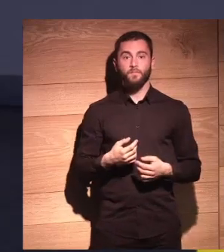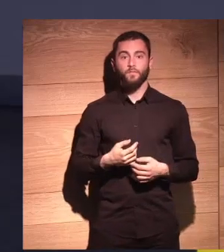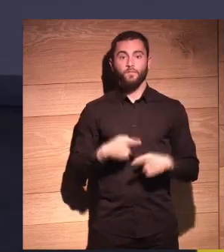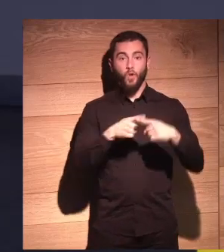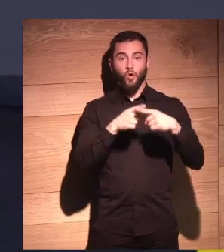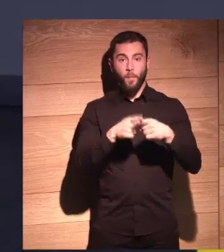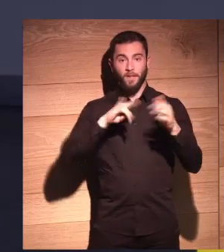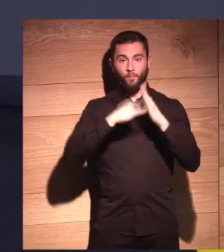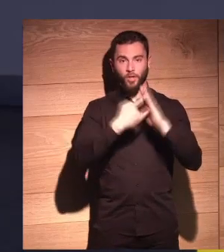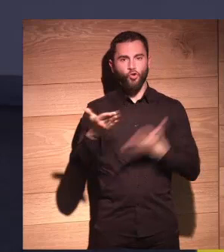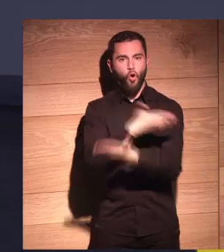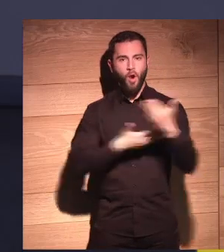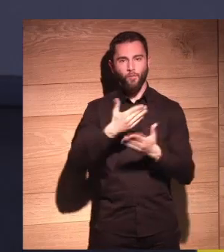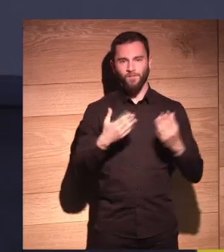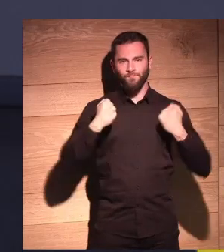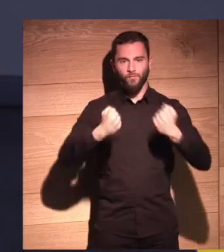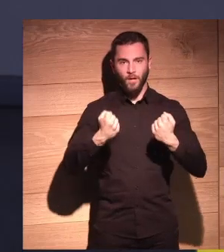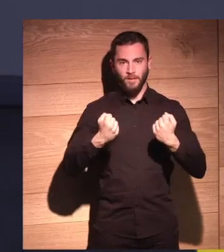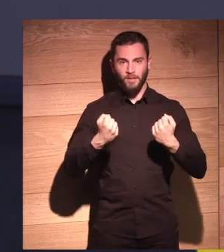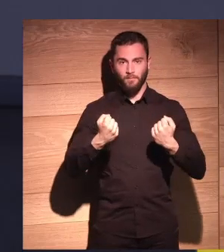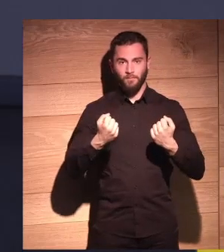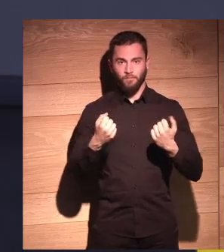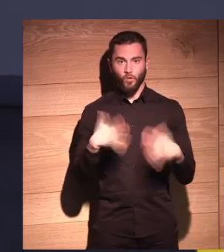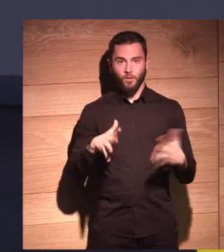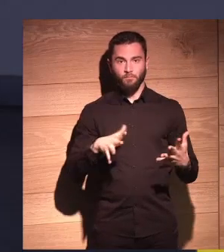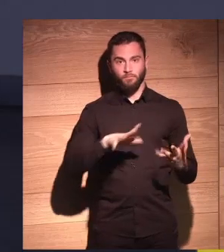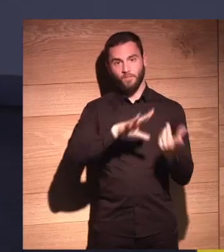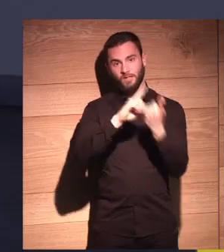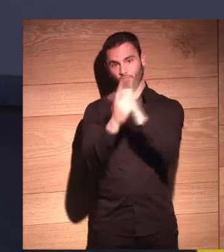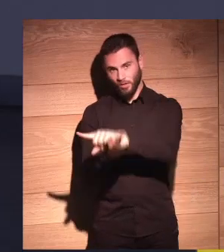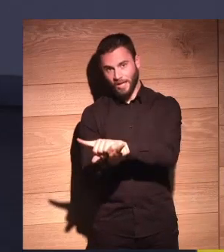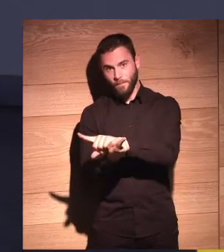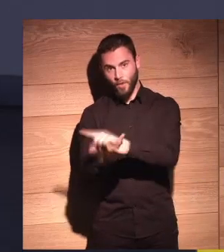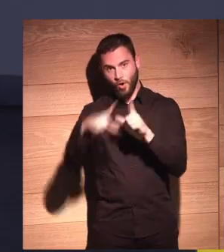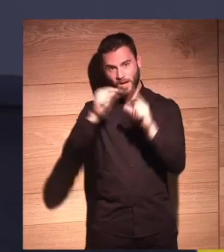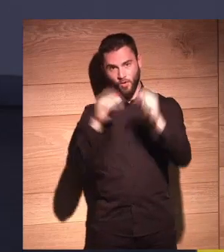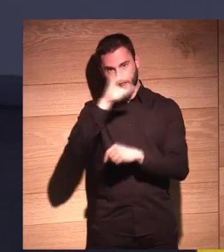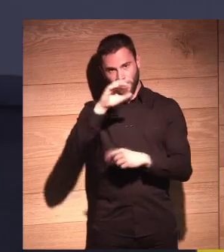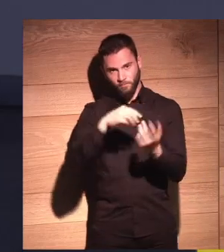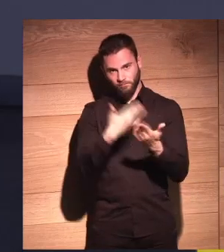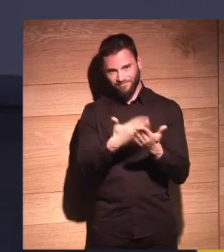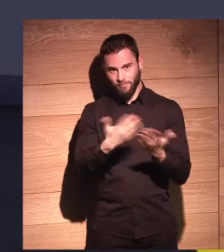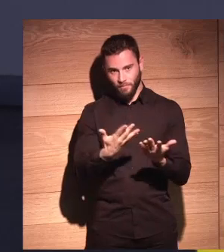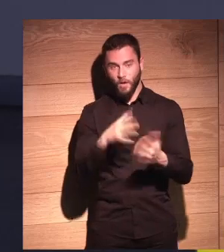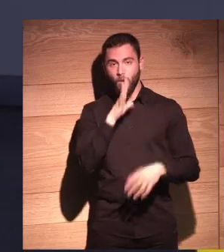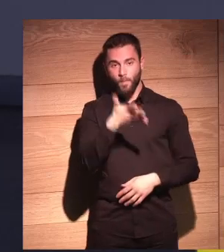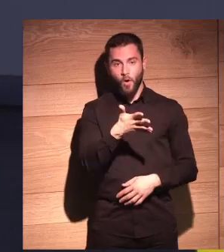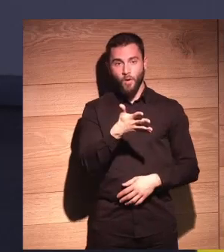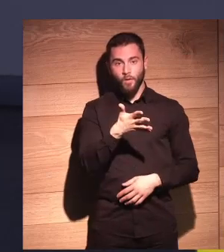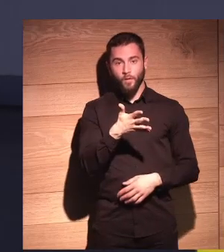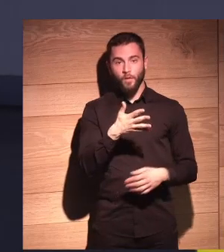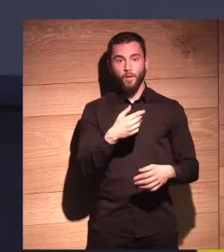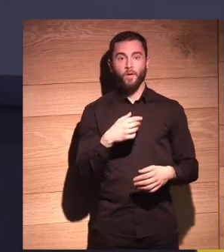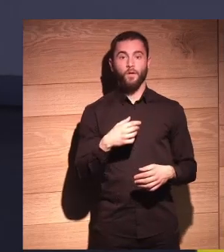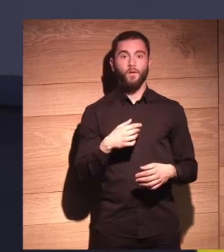que son proyectos muy colaborativos, suponen un cierto cambio de paradigma en neurociencias, porque pasan